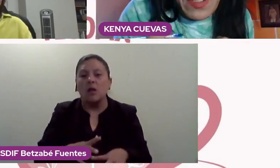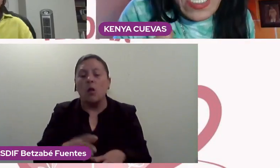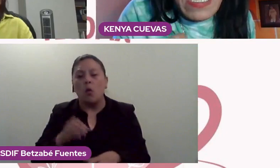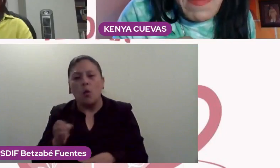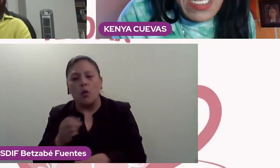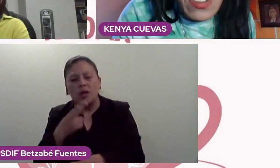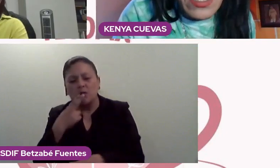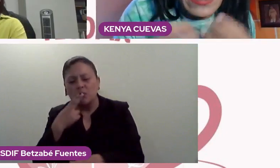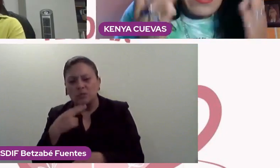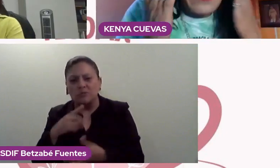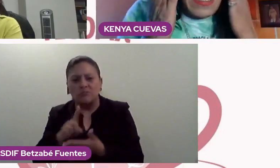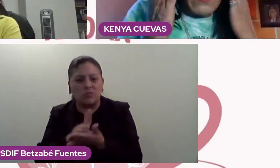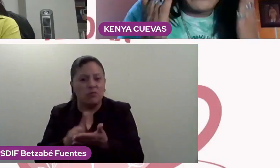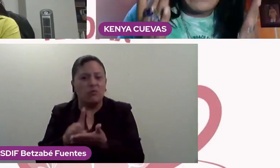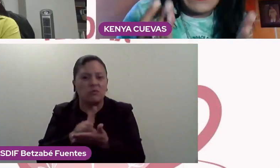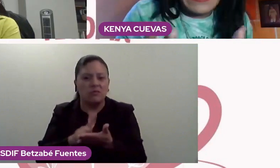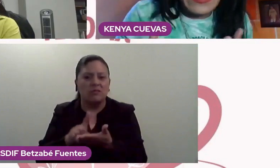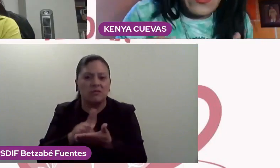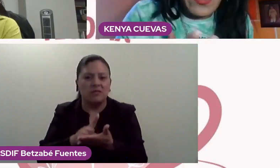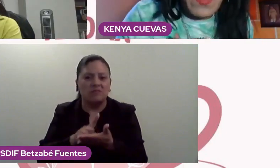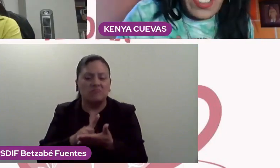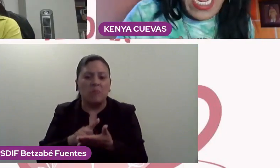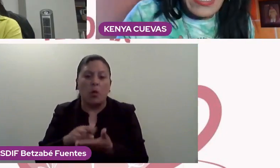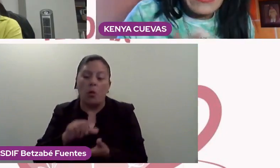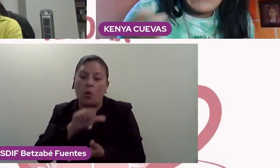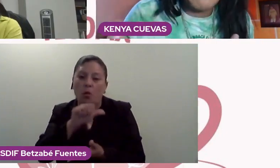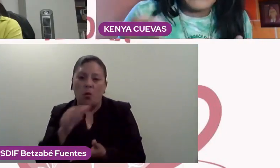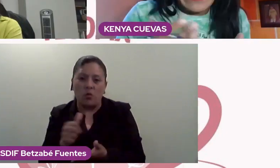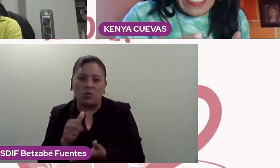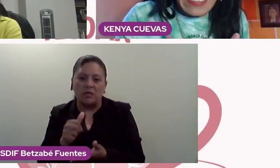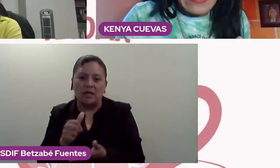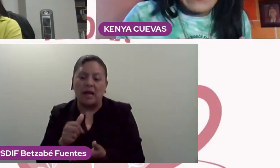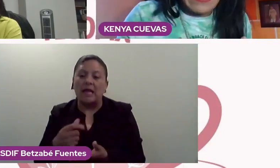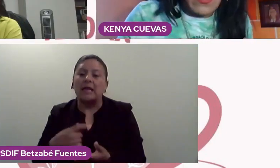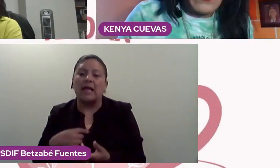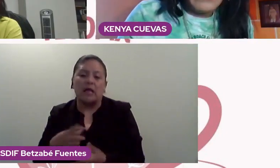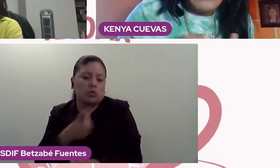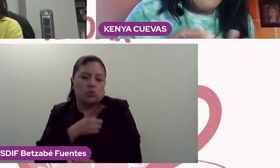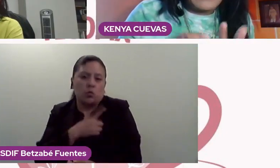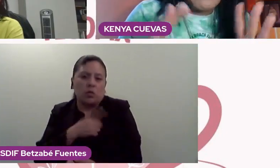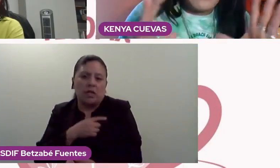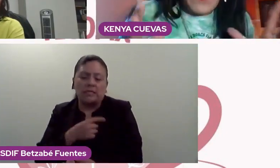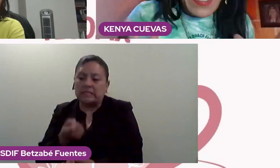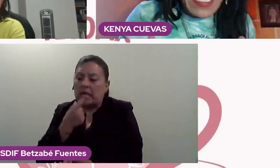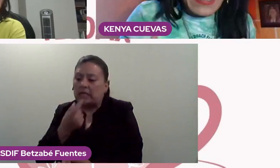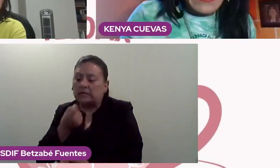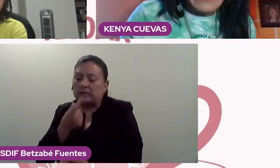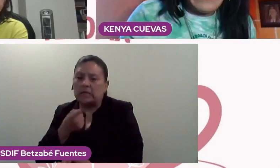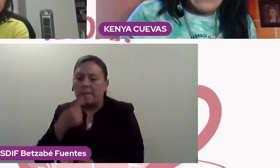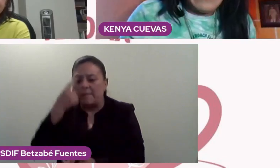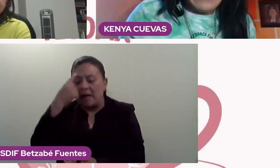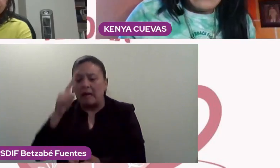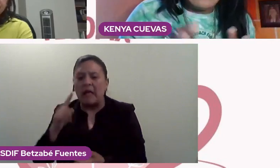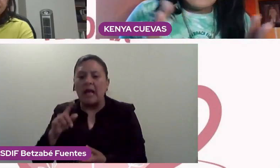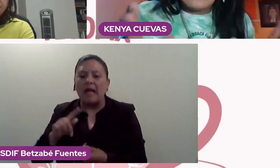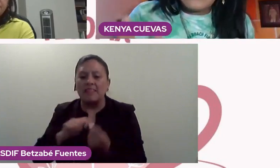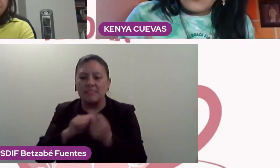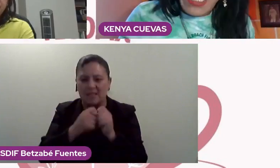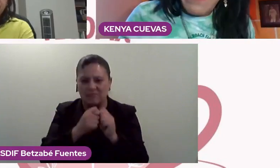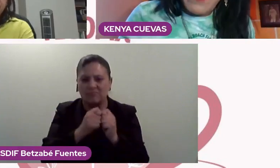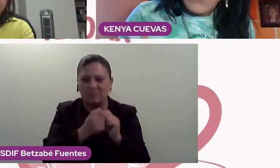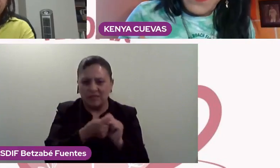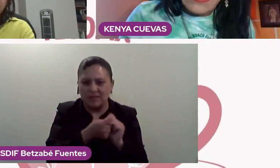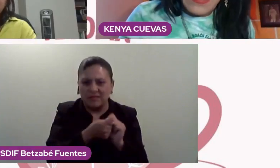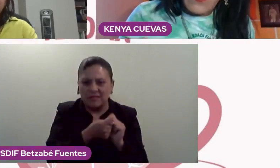someterse a procedimientos de automedicación hormonal y modelantes, ¿no? Para poder generar